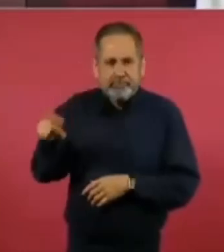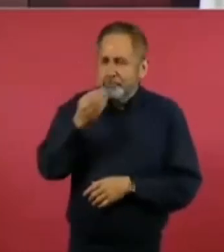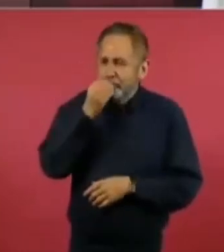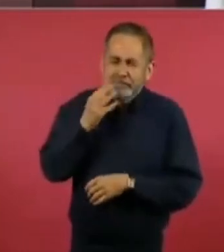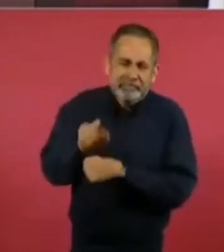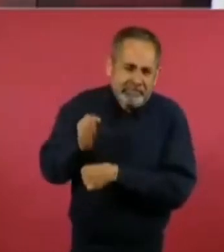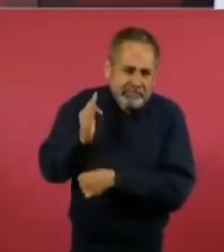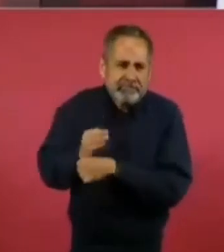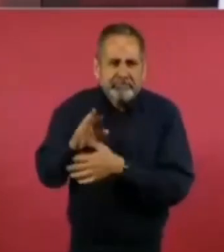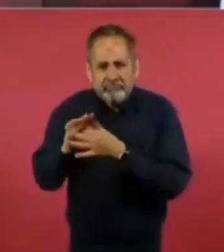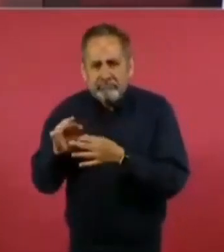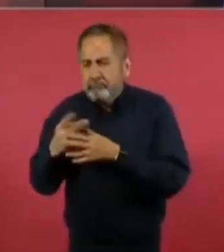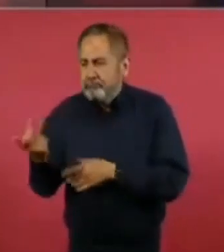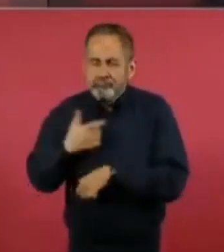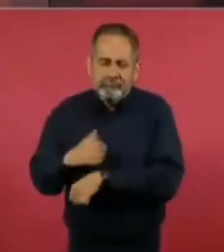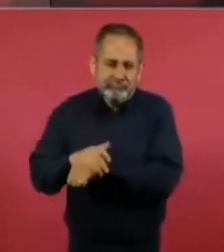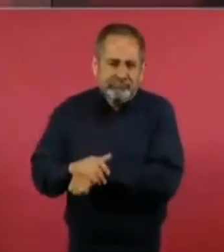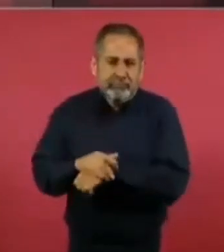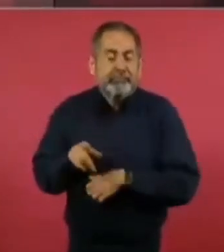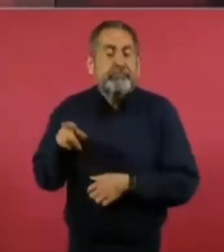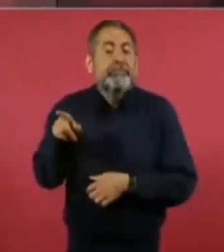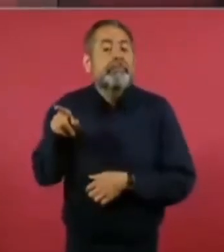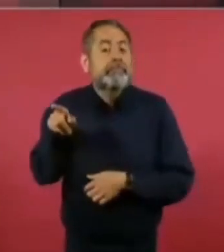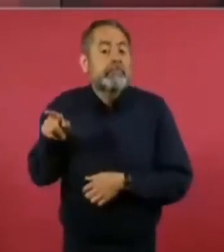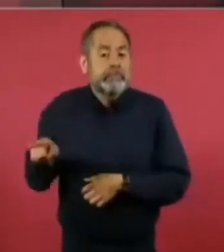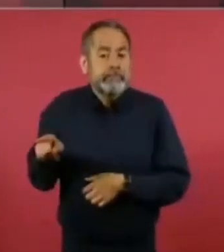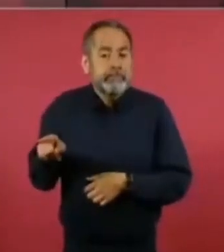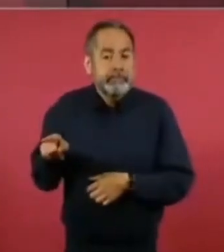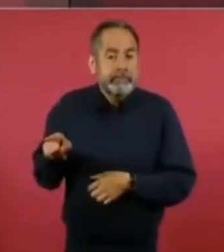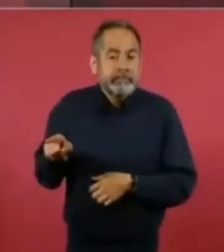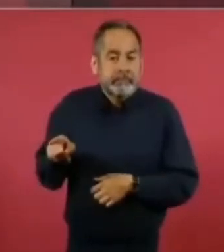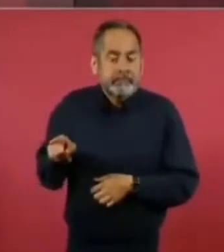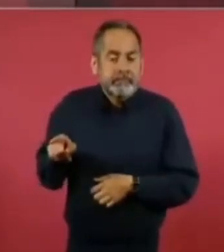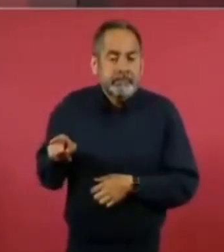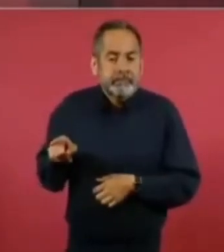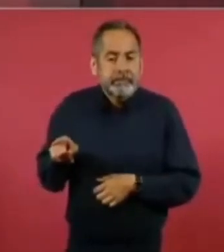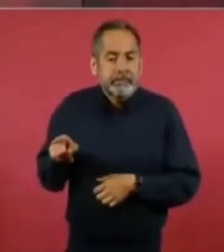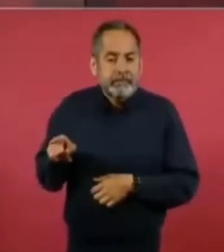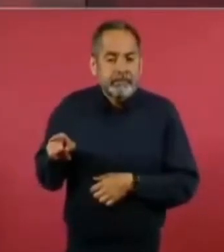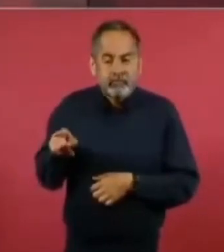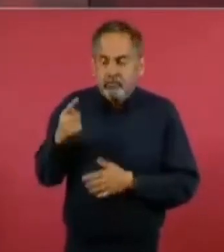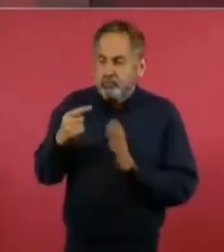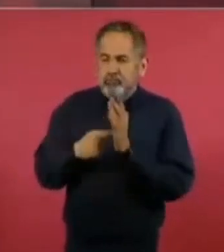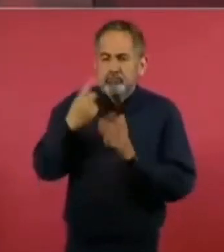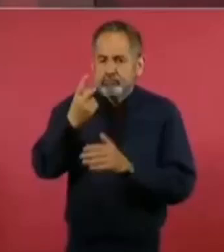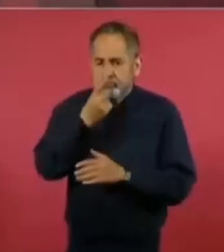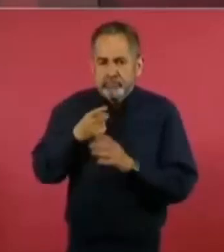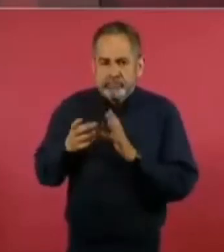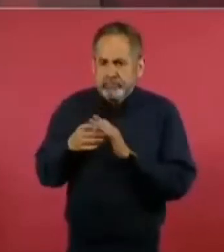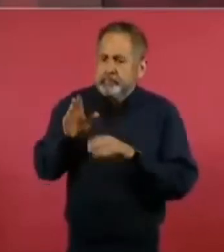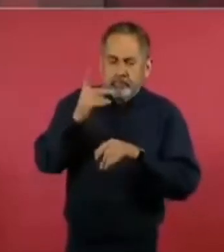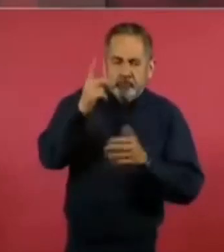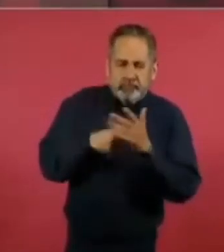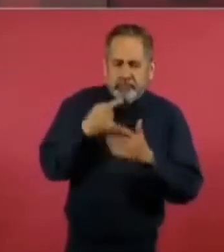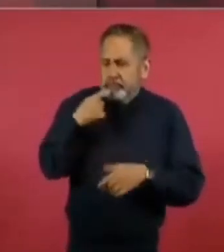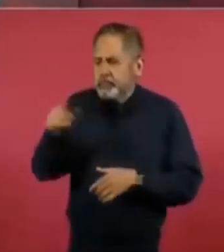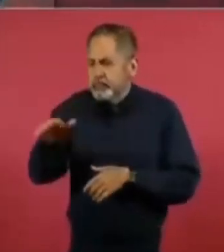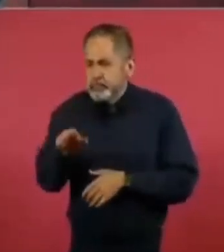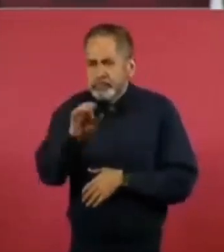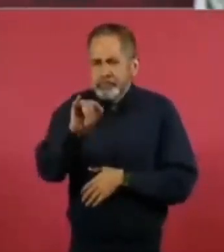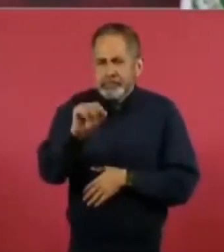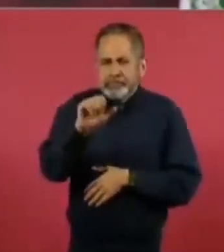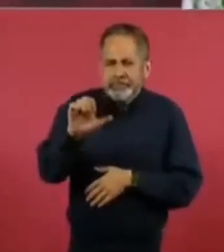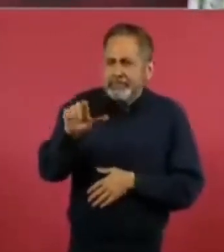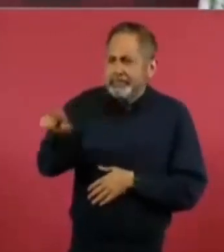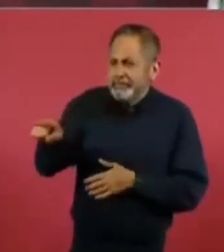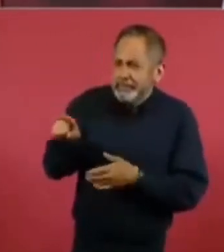humor y éramos amigos. Y una vez le dije, don Isaac, ¿cómo va a andar con ese